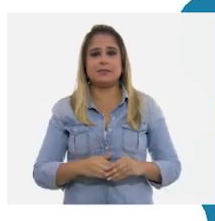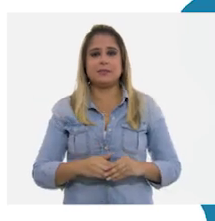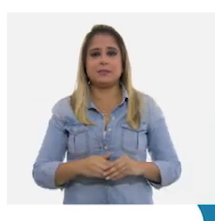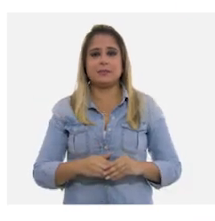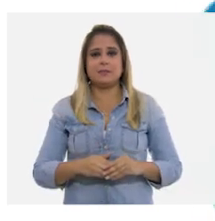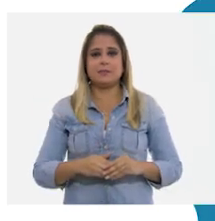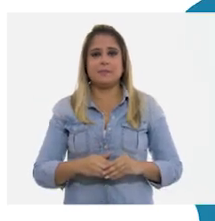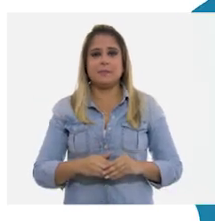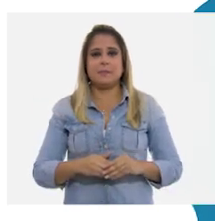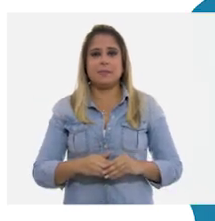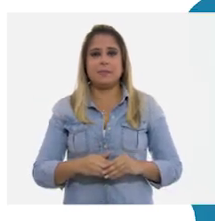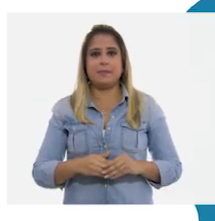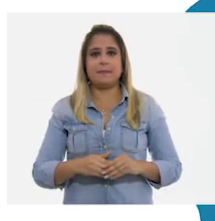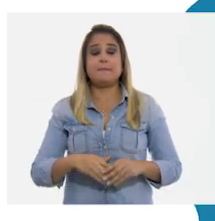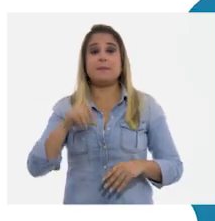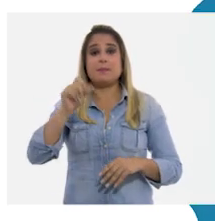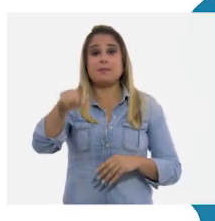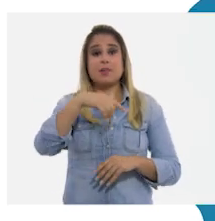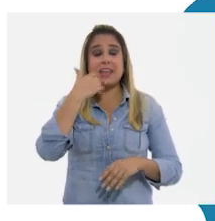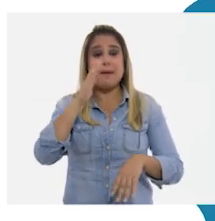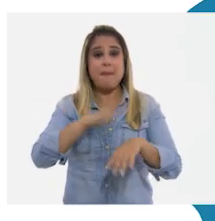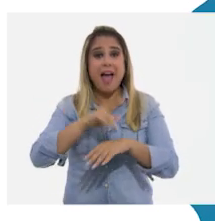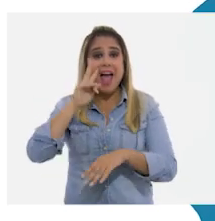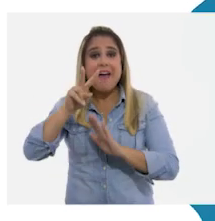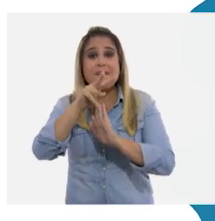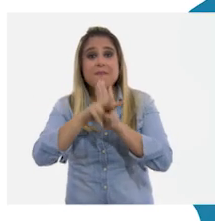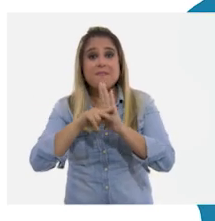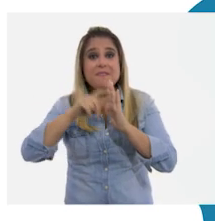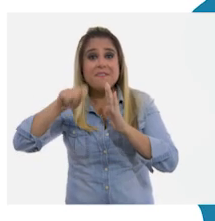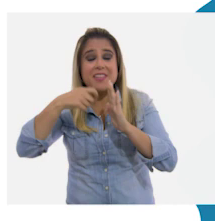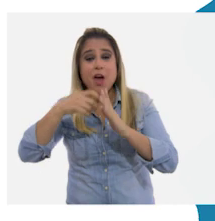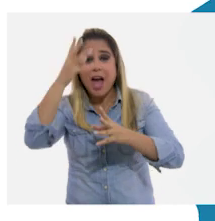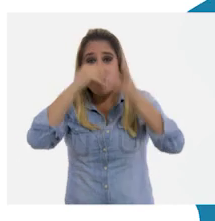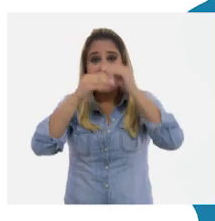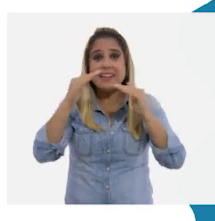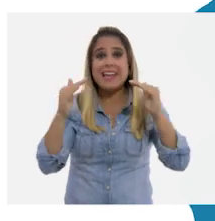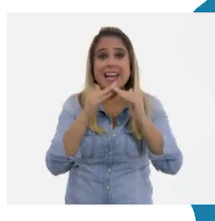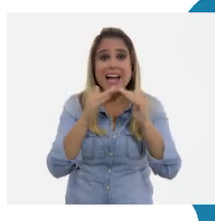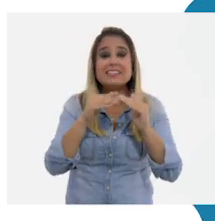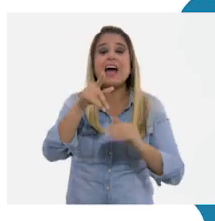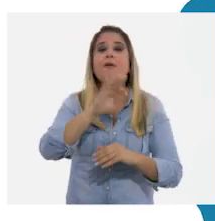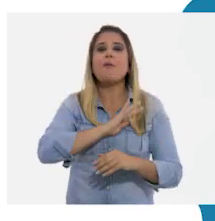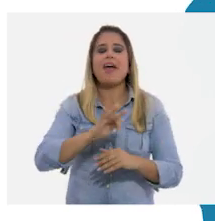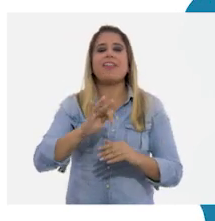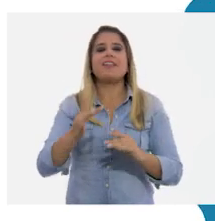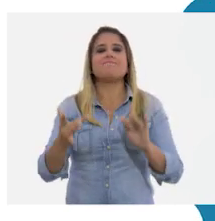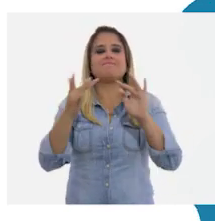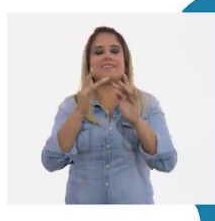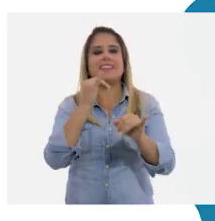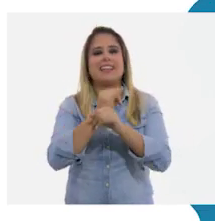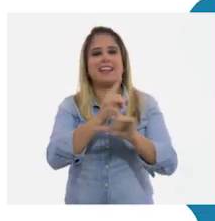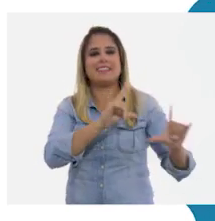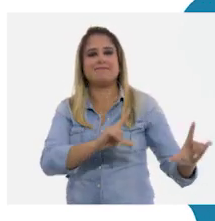conalitech.cep.gov.mx. Si quieres volver a ver los programas de Aprende en Casa, los puedes encontrar en la siguiente liga: